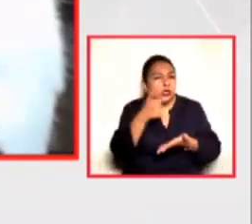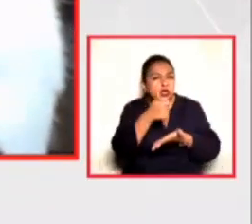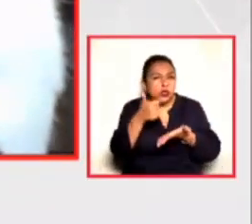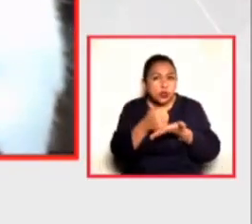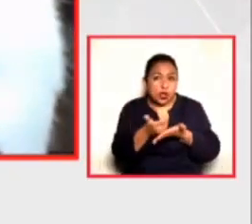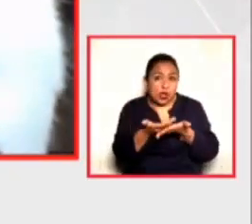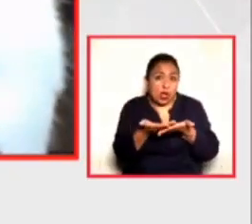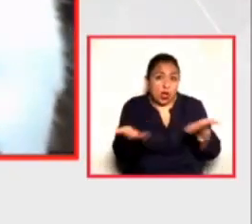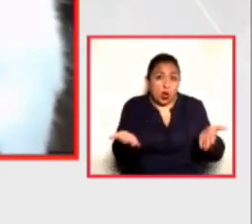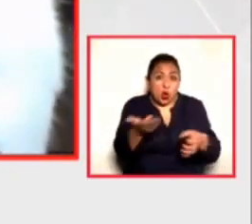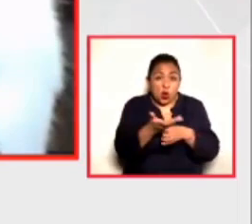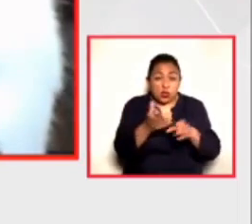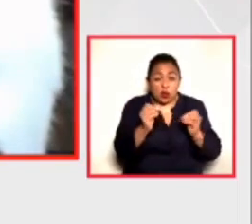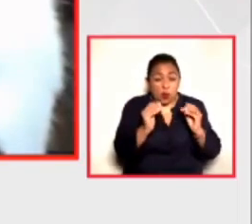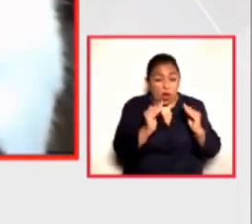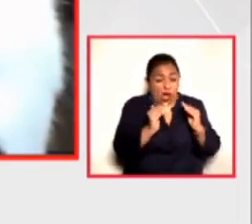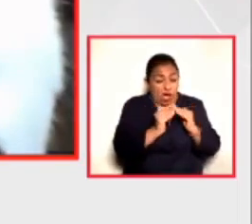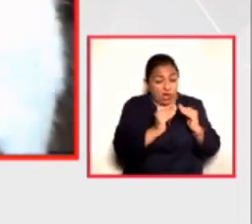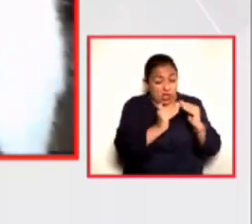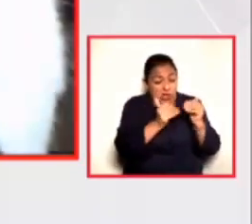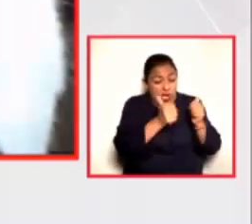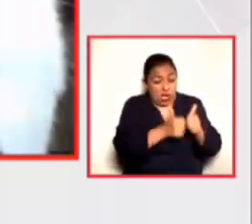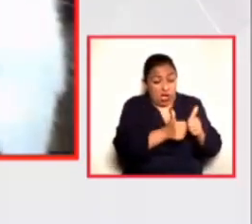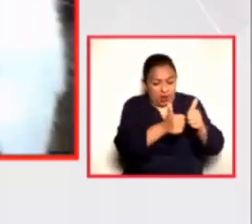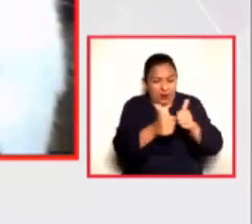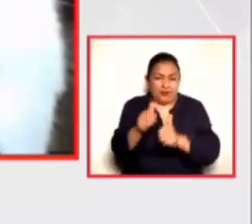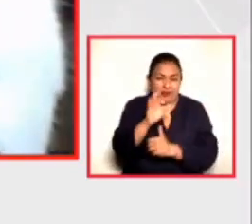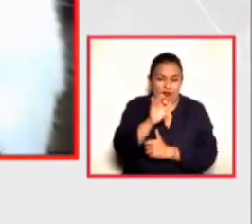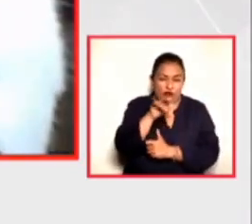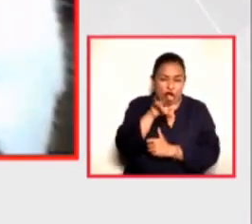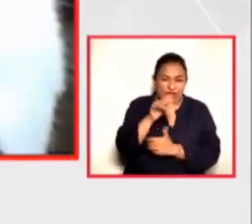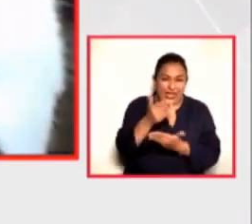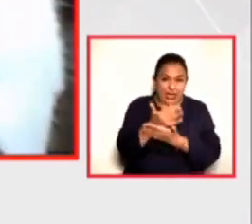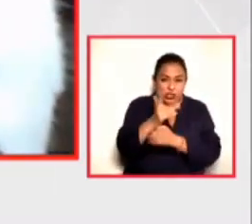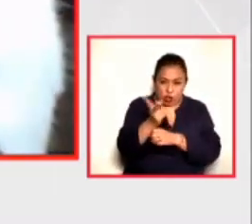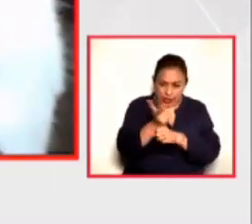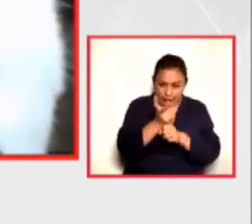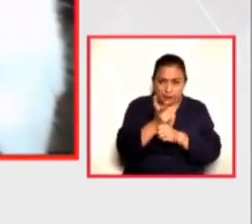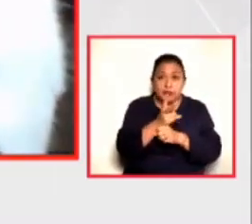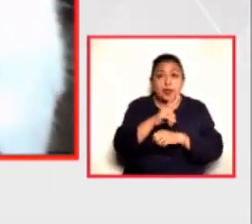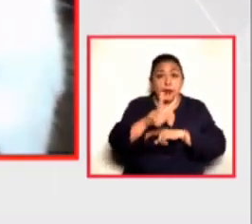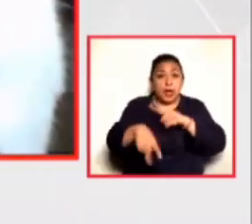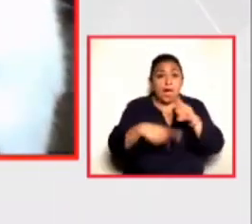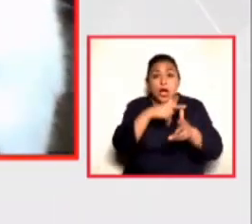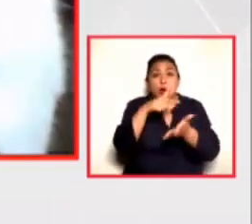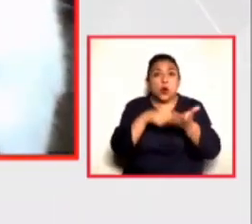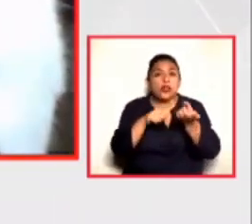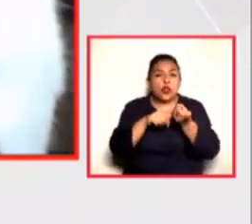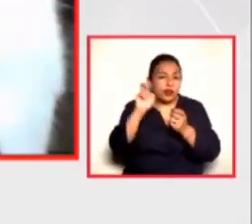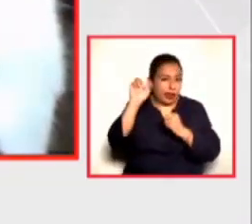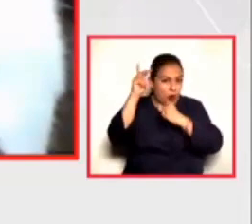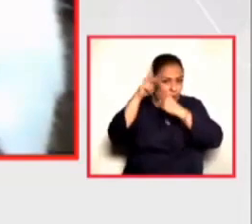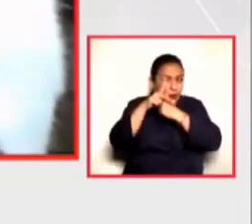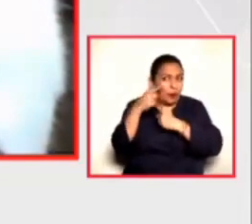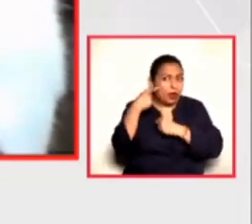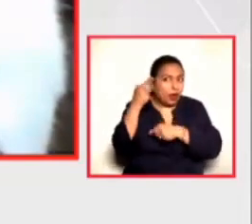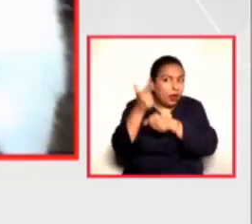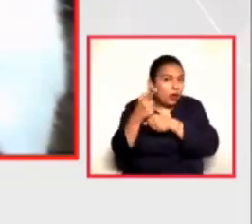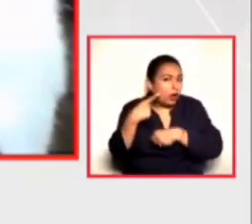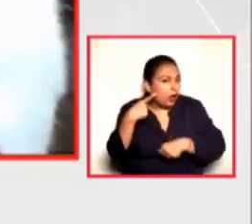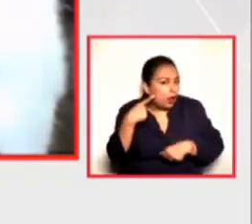de confinamiento? Bueno, pues la Fonoteca Nacional nos invita a viajar a Europa para descubrir cómo se escucha en esta